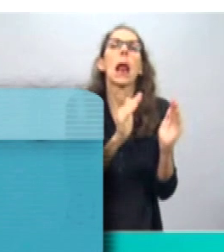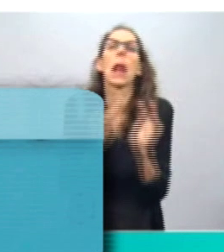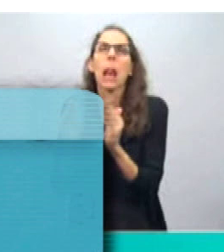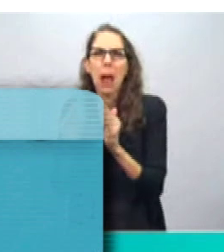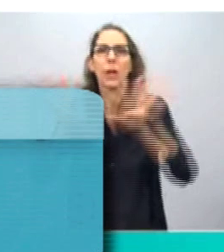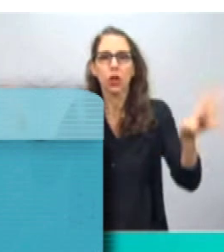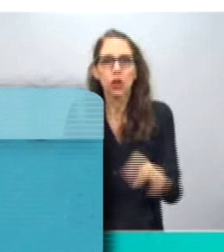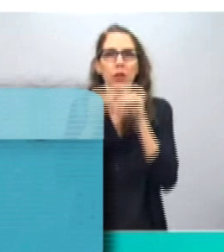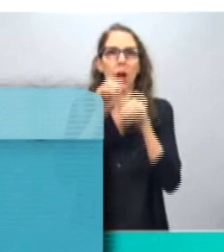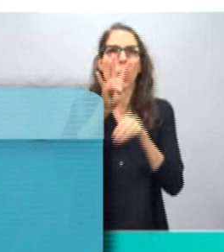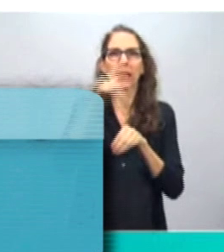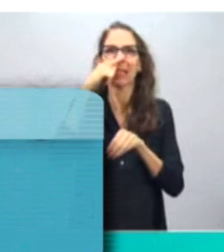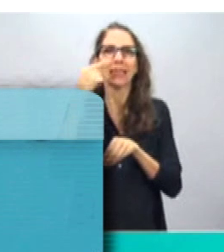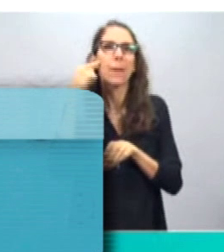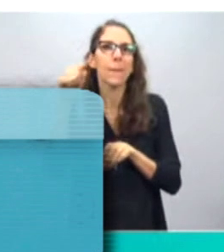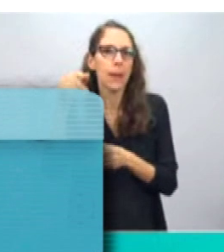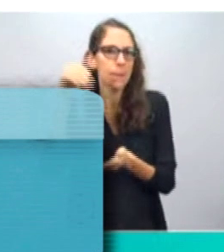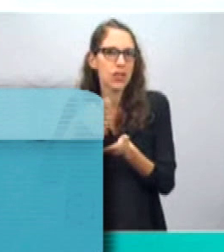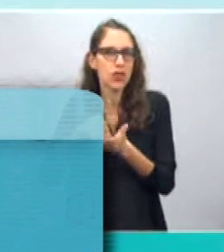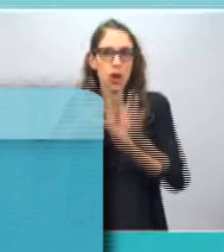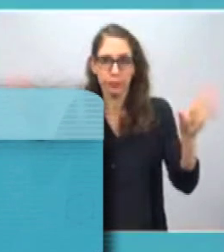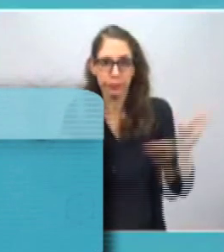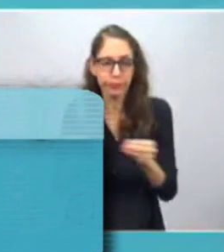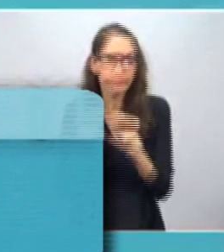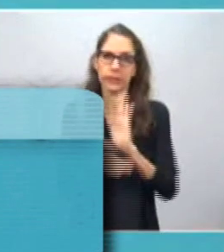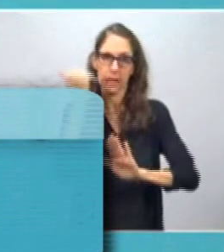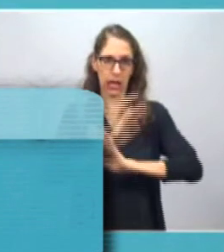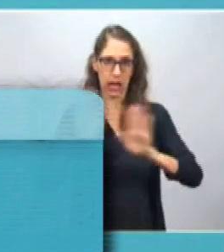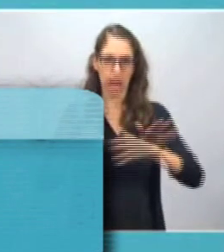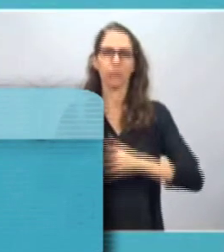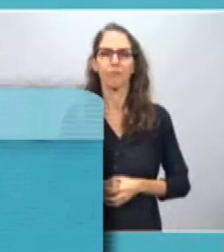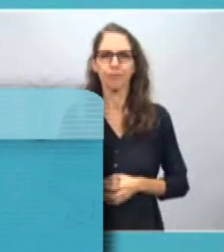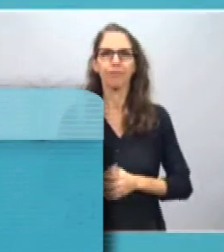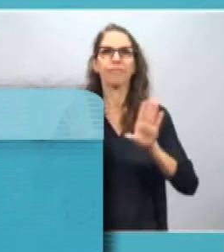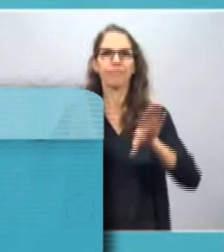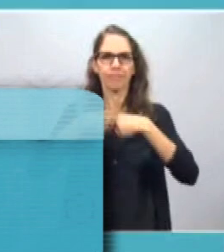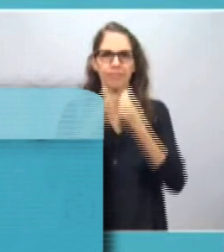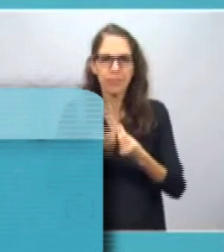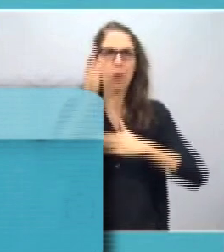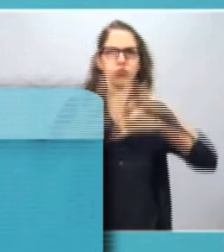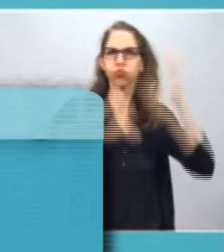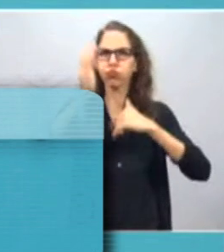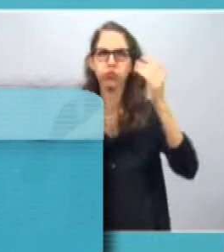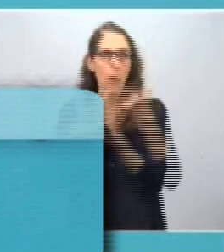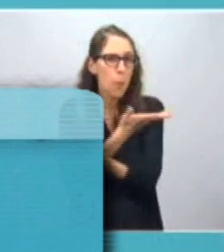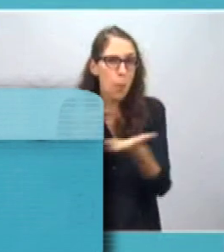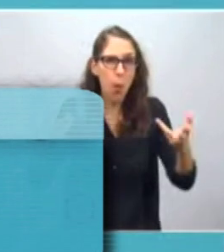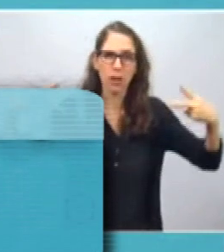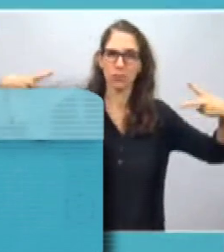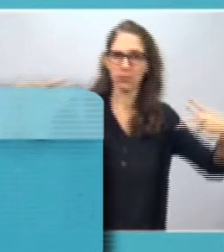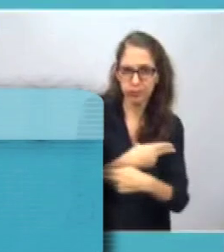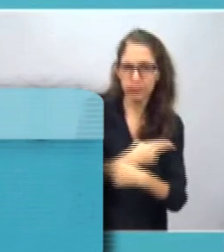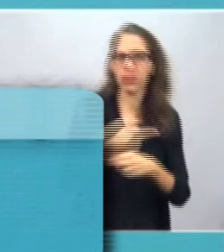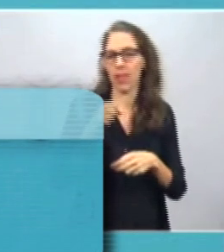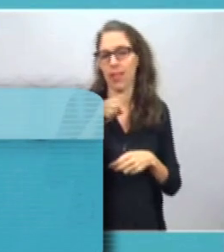en total 47.000 millones. En total, el impacto en el parate de la obra pública en la provincia de Buenos Aires, de los recortes en